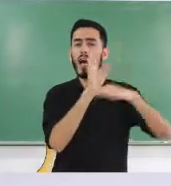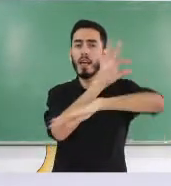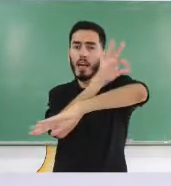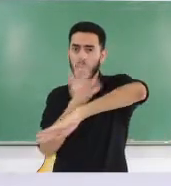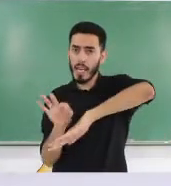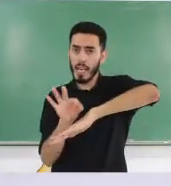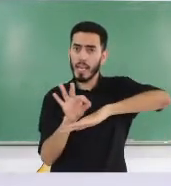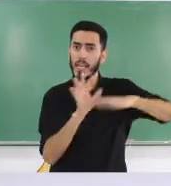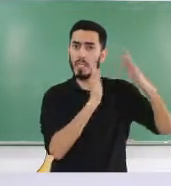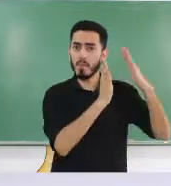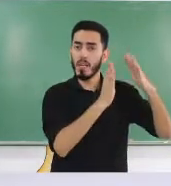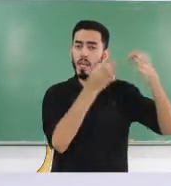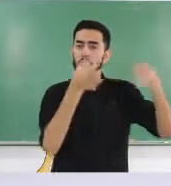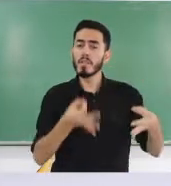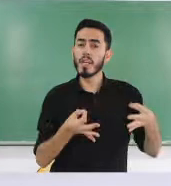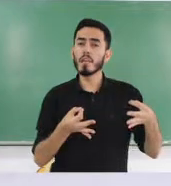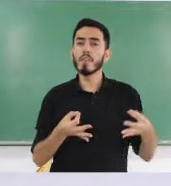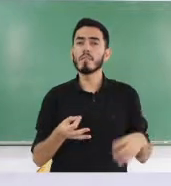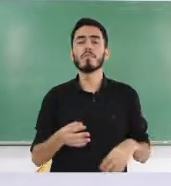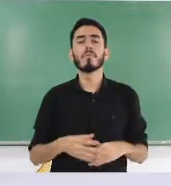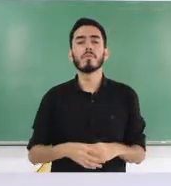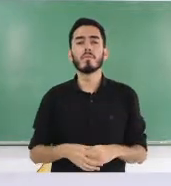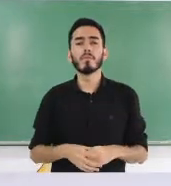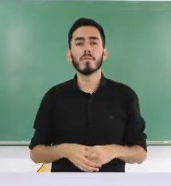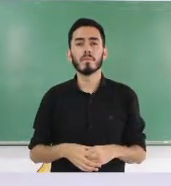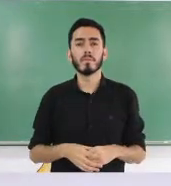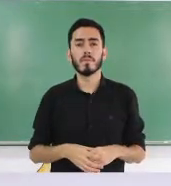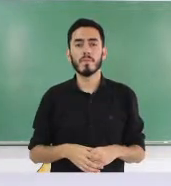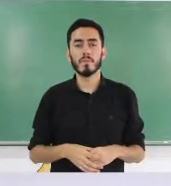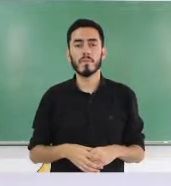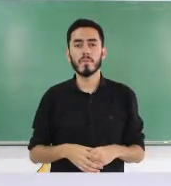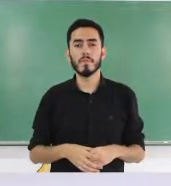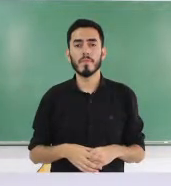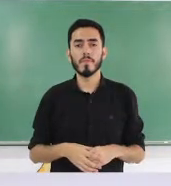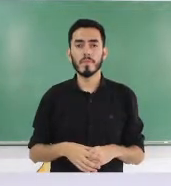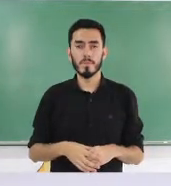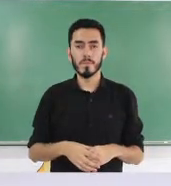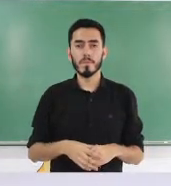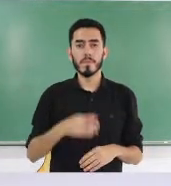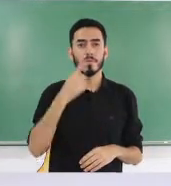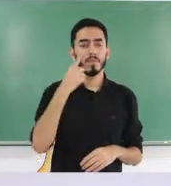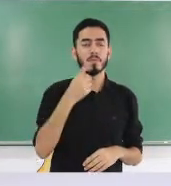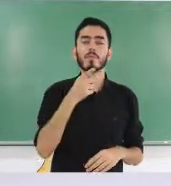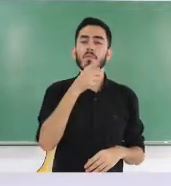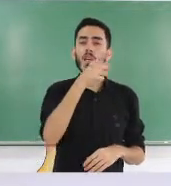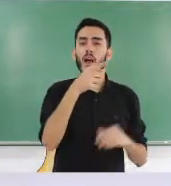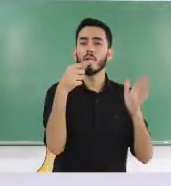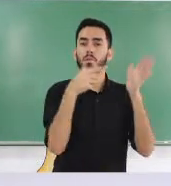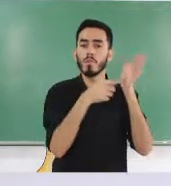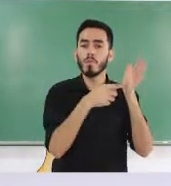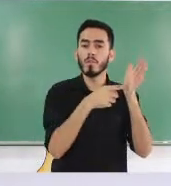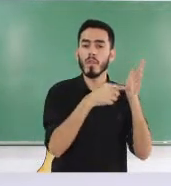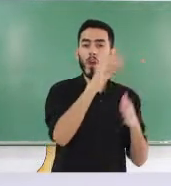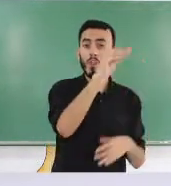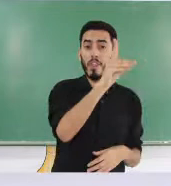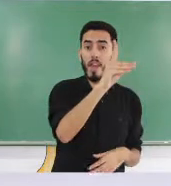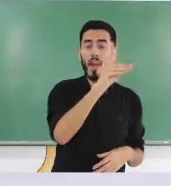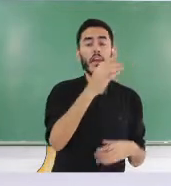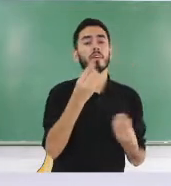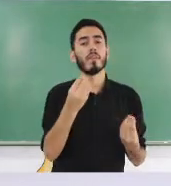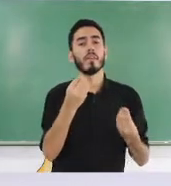la línea punteada. Paralelas y voy, fíjense, a unir el punto, en este caso D, con